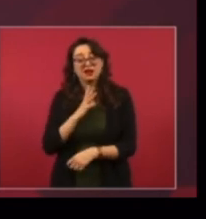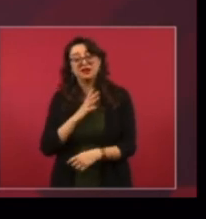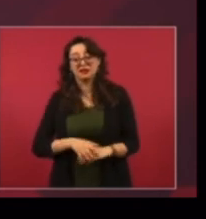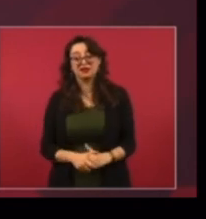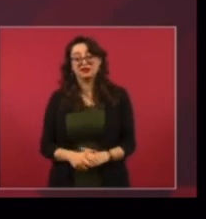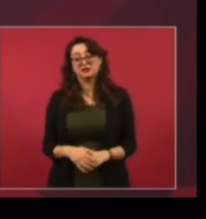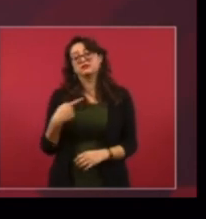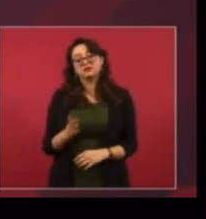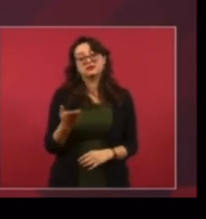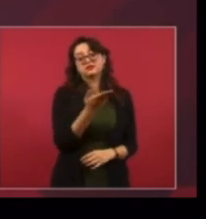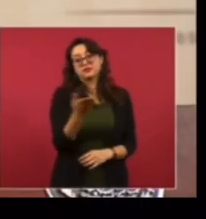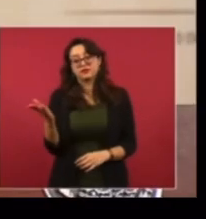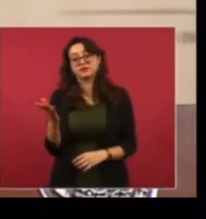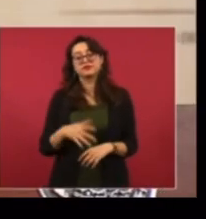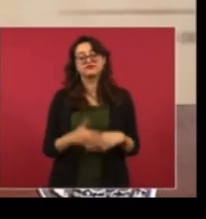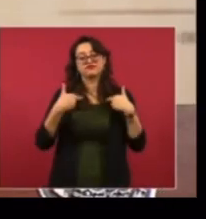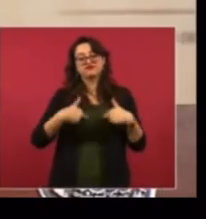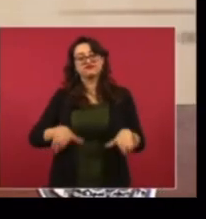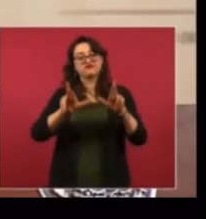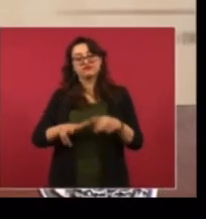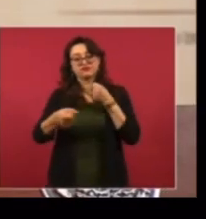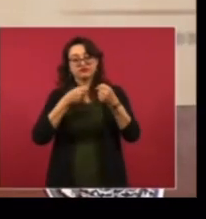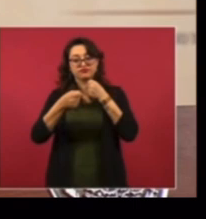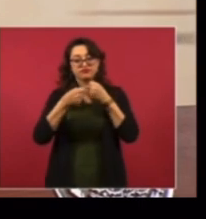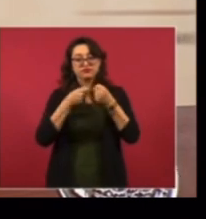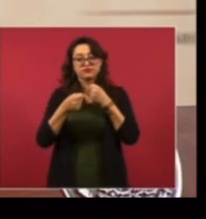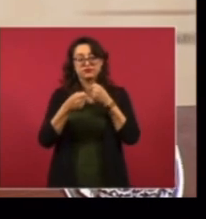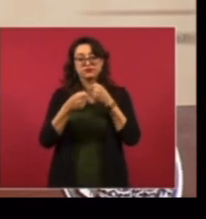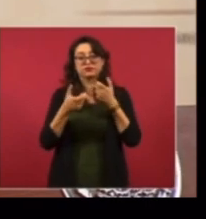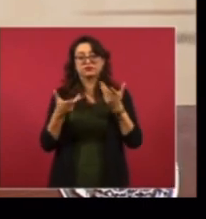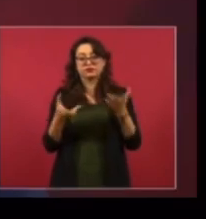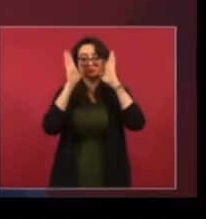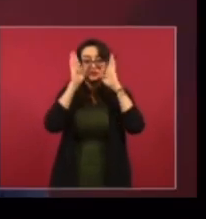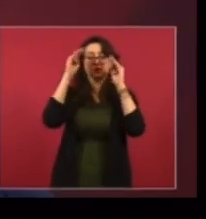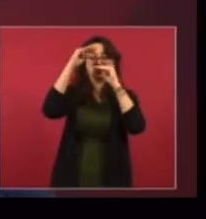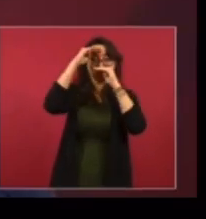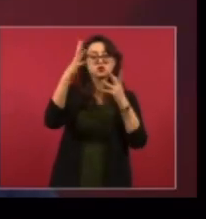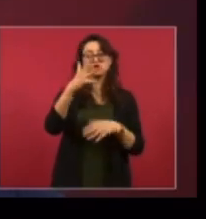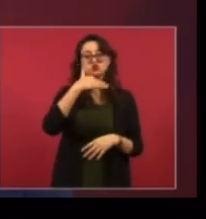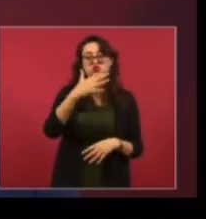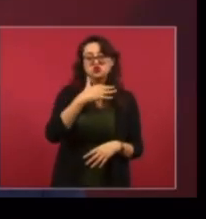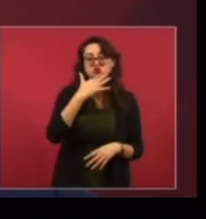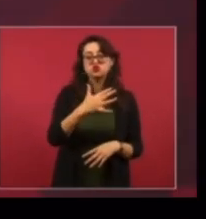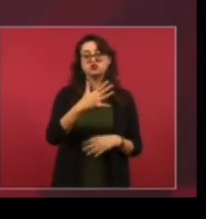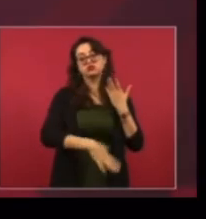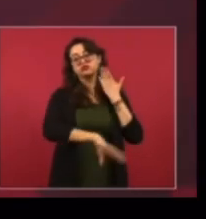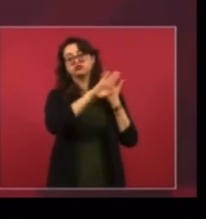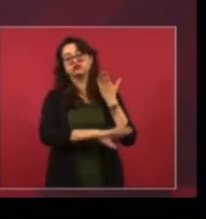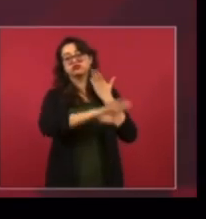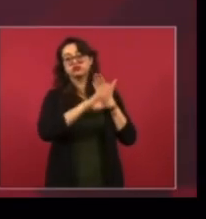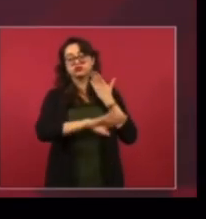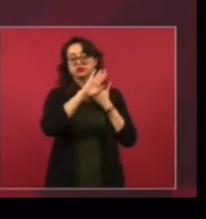representantes de la prensa conservadora y corrupta que está en contra de